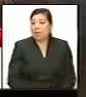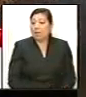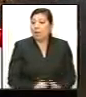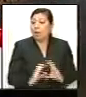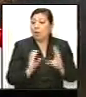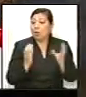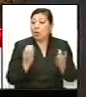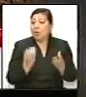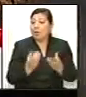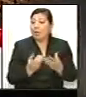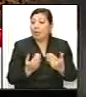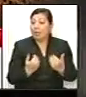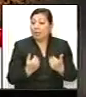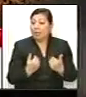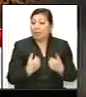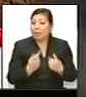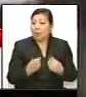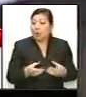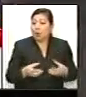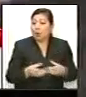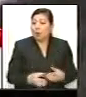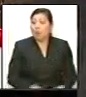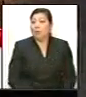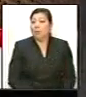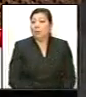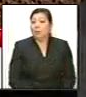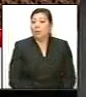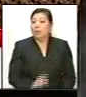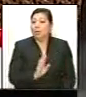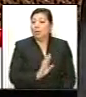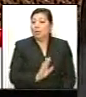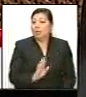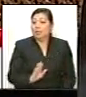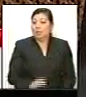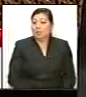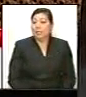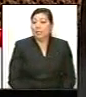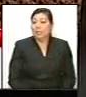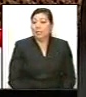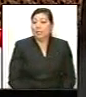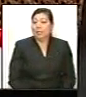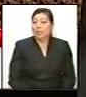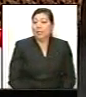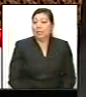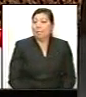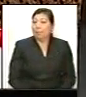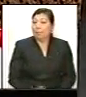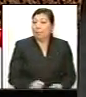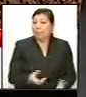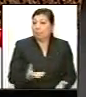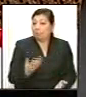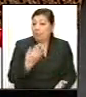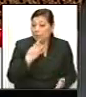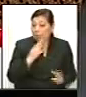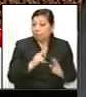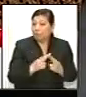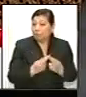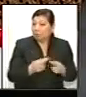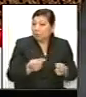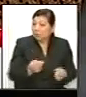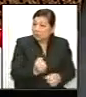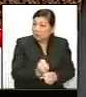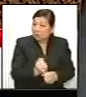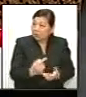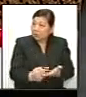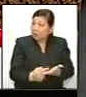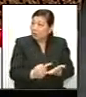la República tiene diversas comisiones y estas han hecho lo suyo en la medida que las alcanzan. Saludo, presidente, que usted haya convocado a una mesa de